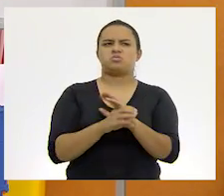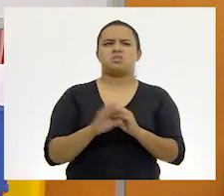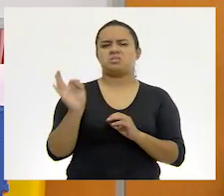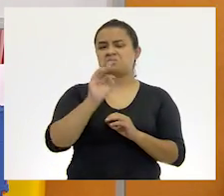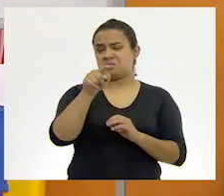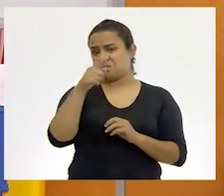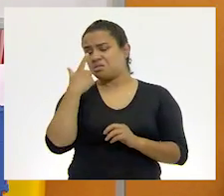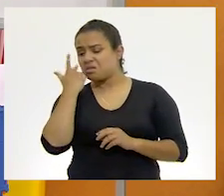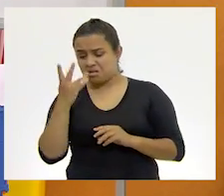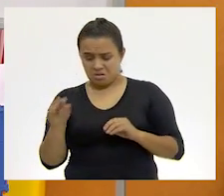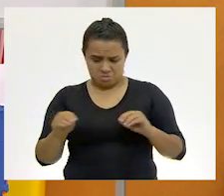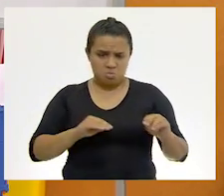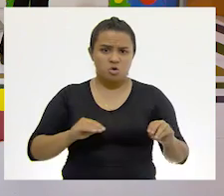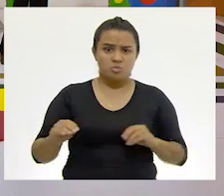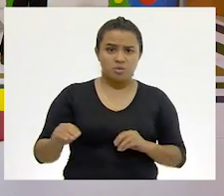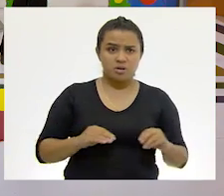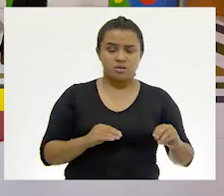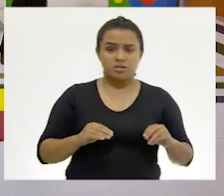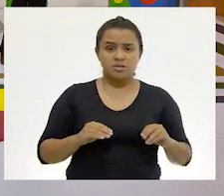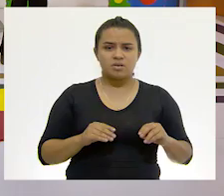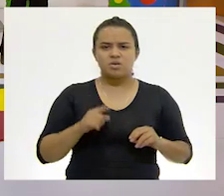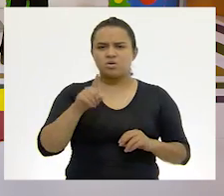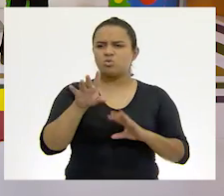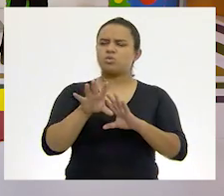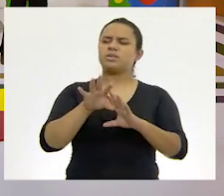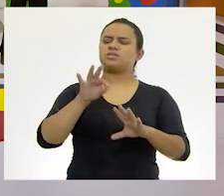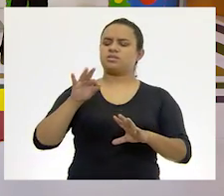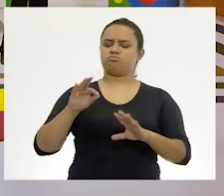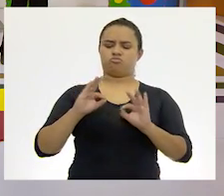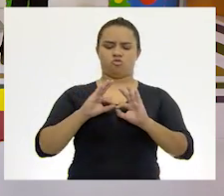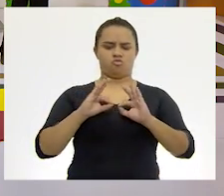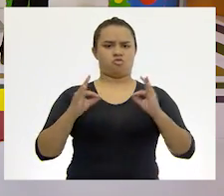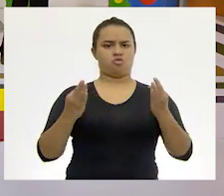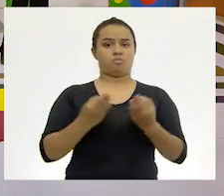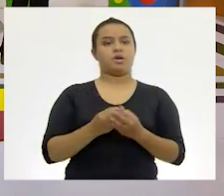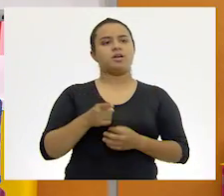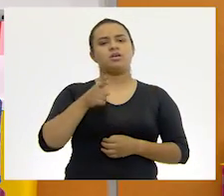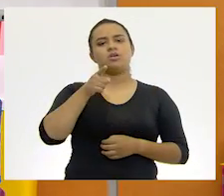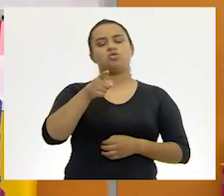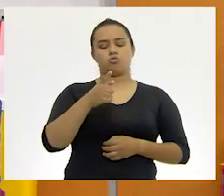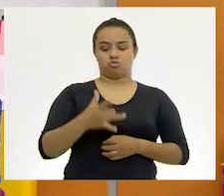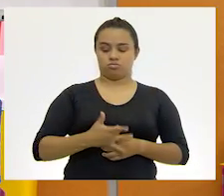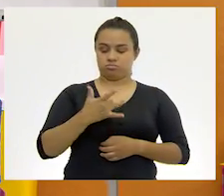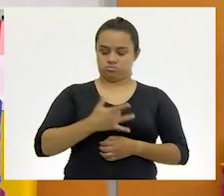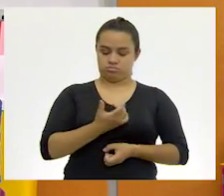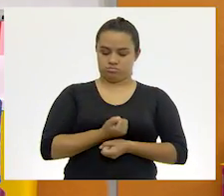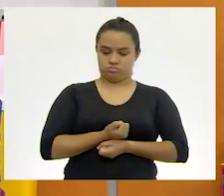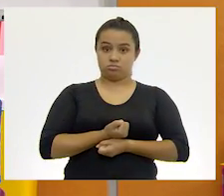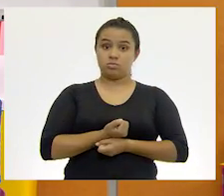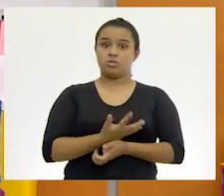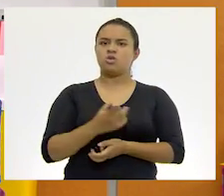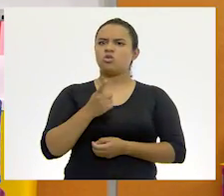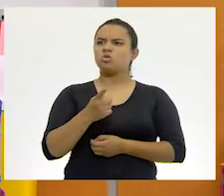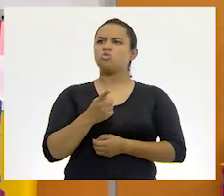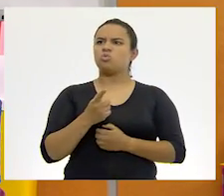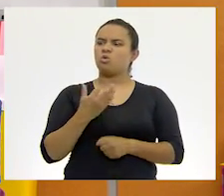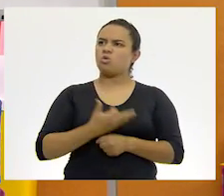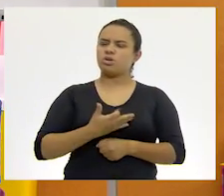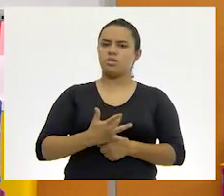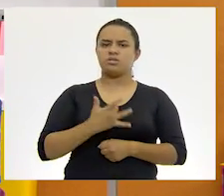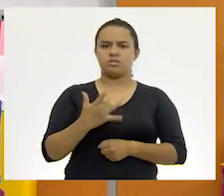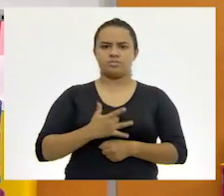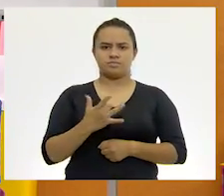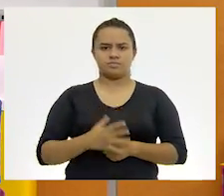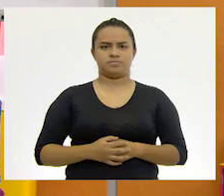muévete un poquito. Ajá. Y eso. Y escoge una postura que represente o exprese cómo te sientes en este